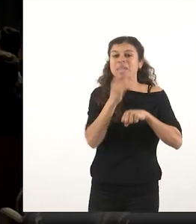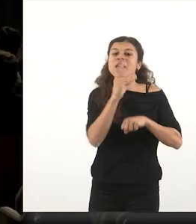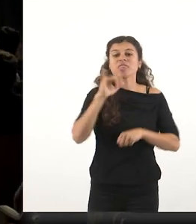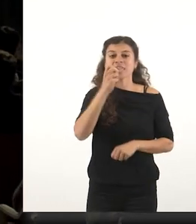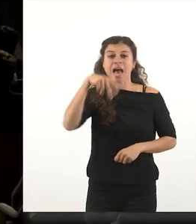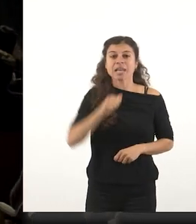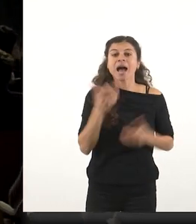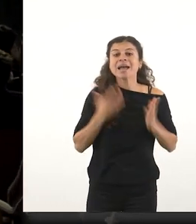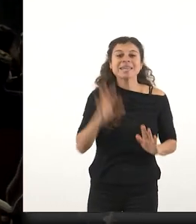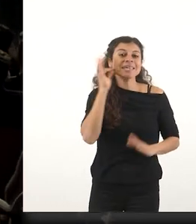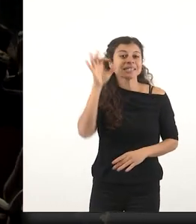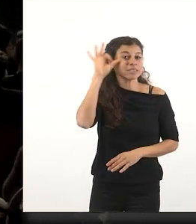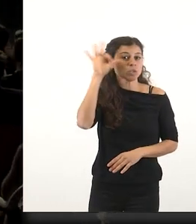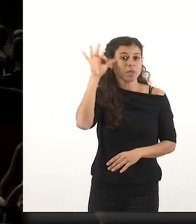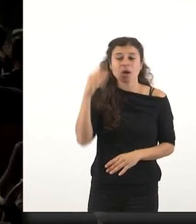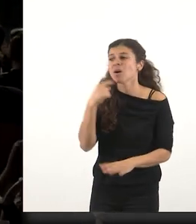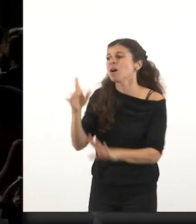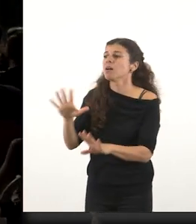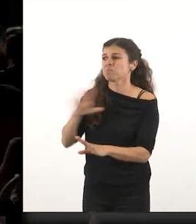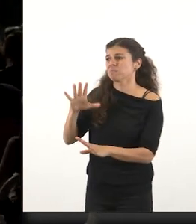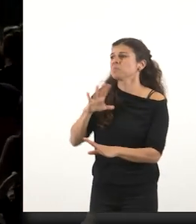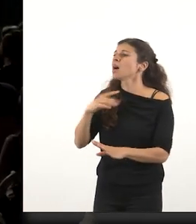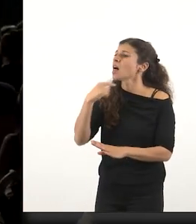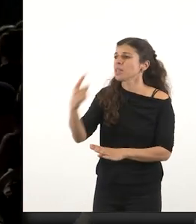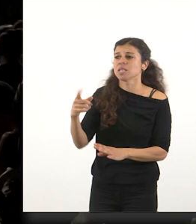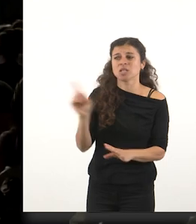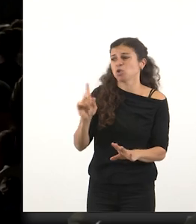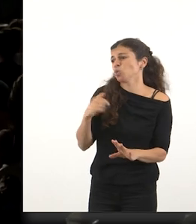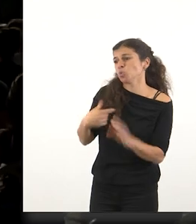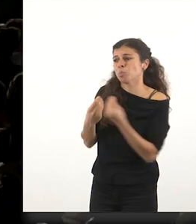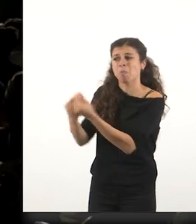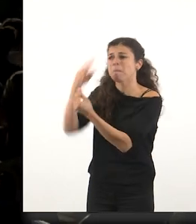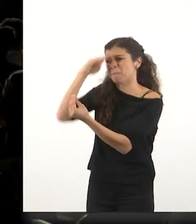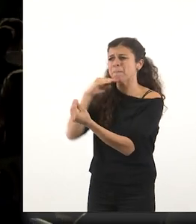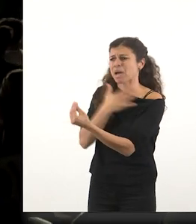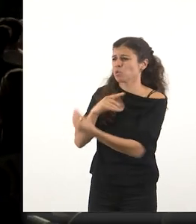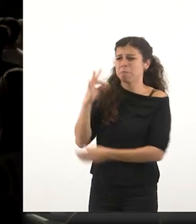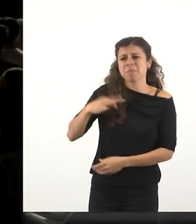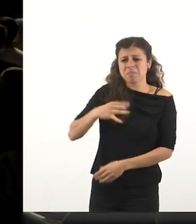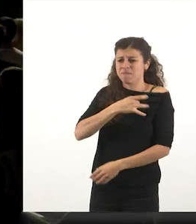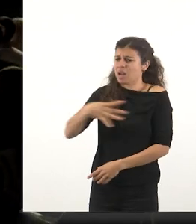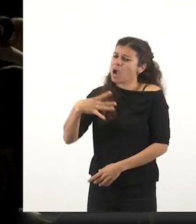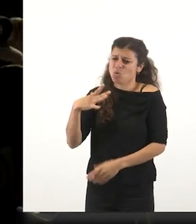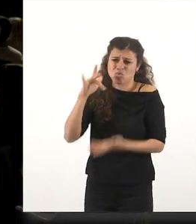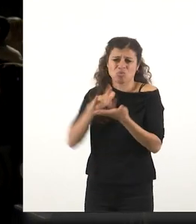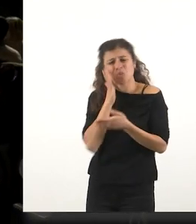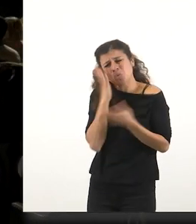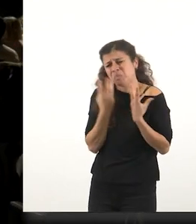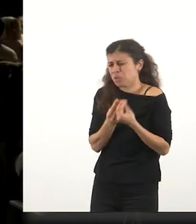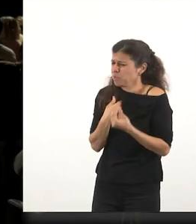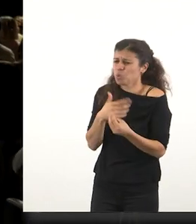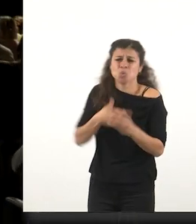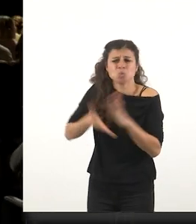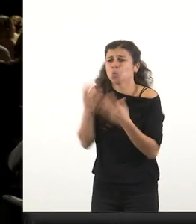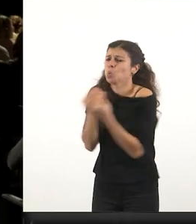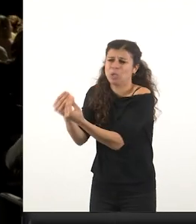su hermana, tata, dile a papá, a la policía, que yo no me quiero ir con papá, tata, por favor, que se hace pipí blanco cuando duerme conmigo, yo no me quiero ir con él, tata, por favor.